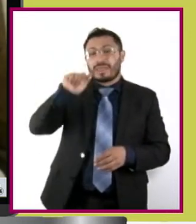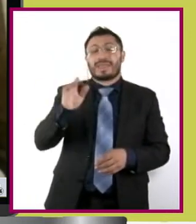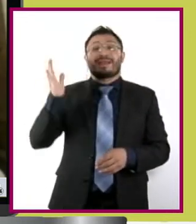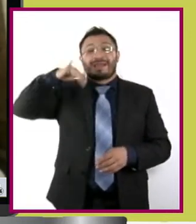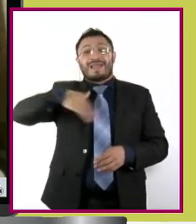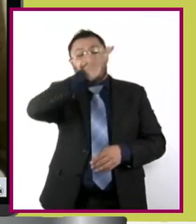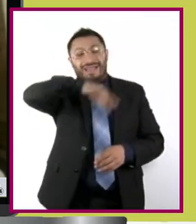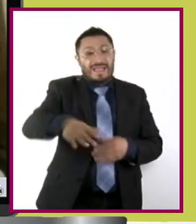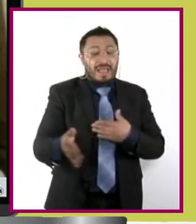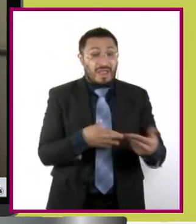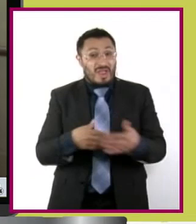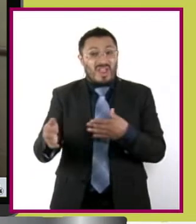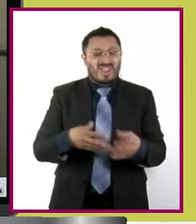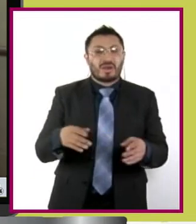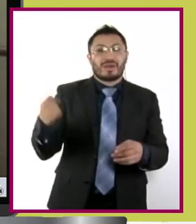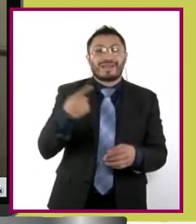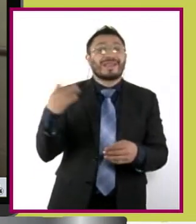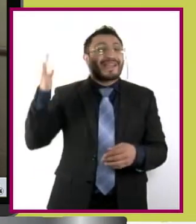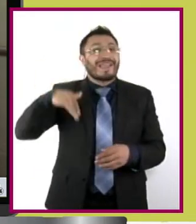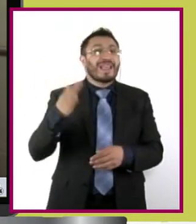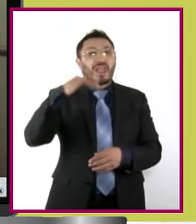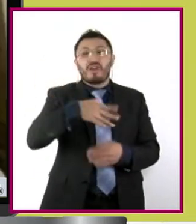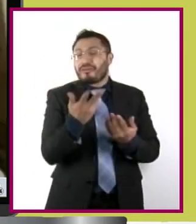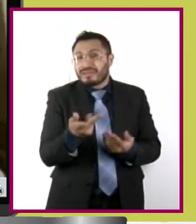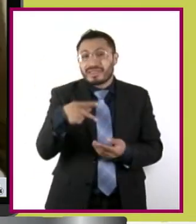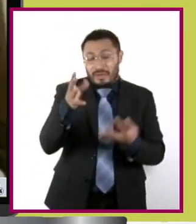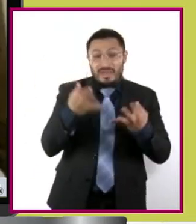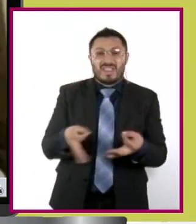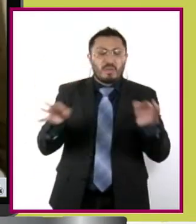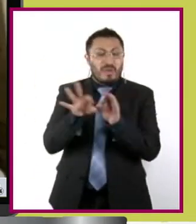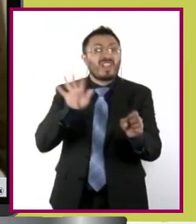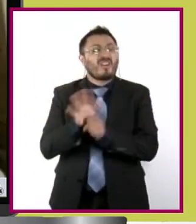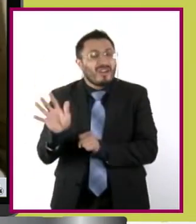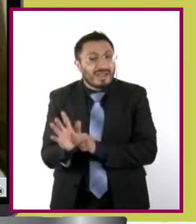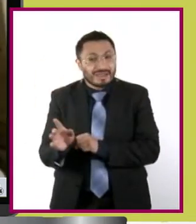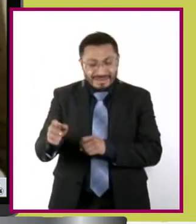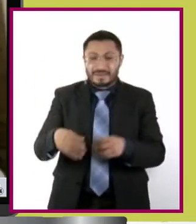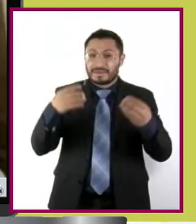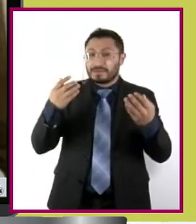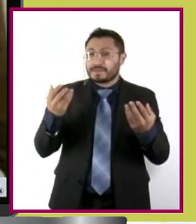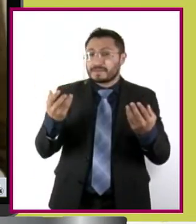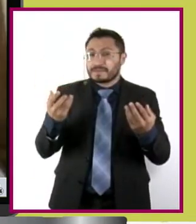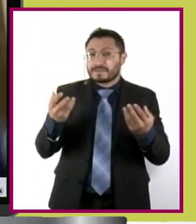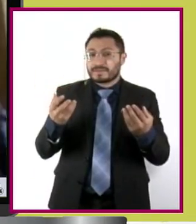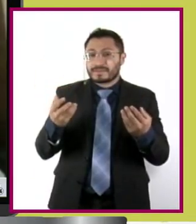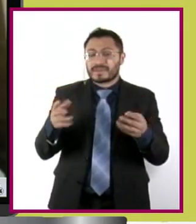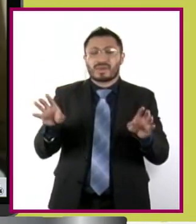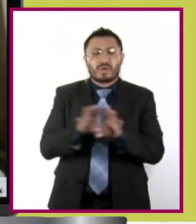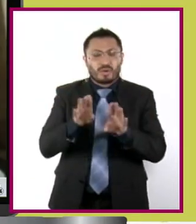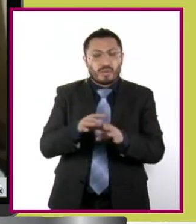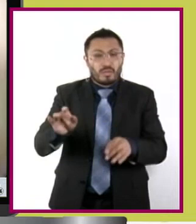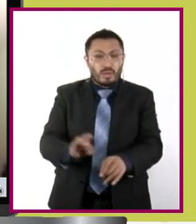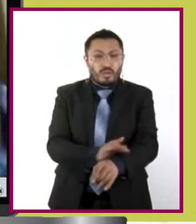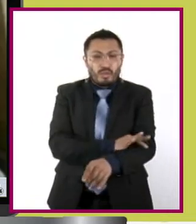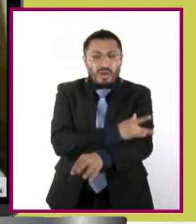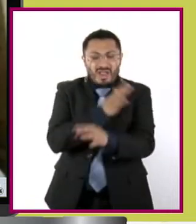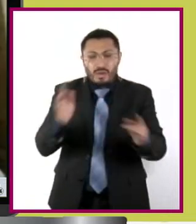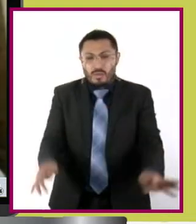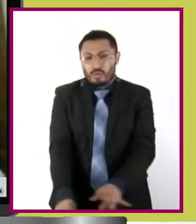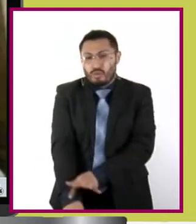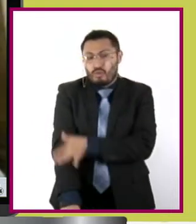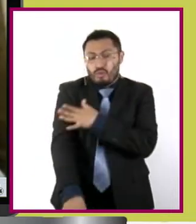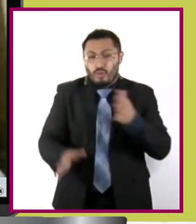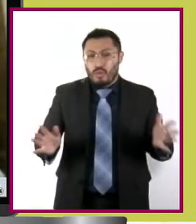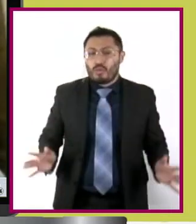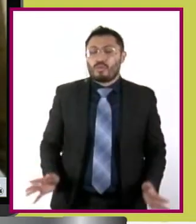de moda y todo era qué onda. Pero la importancia de esto es que la vitalidad le da un empuje a la lengua, le da